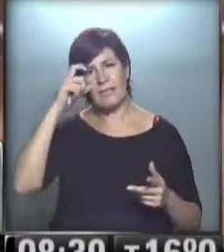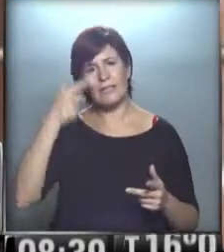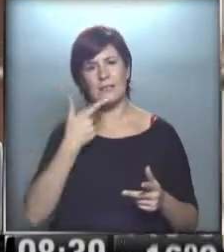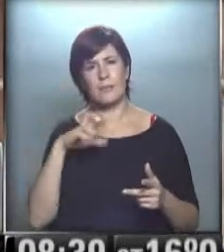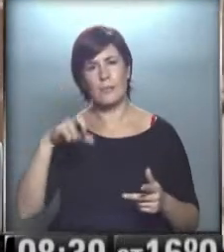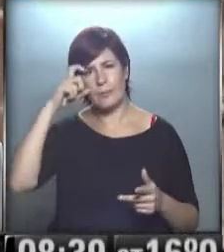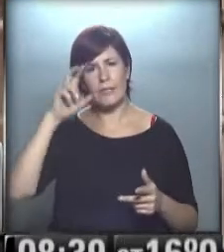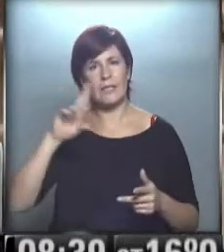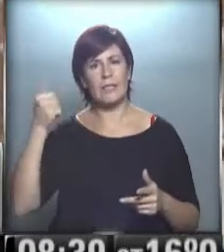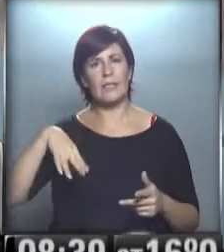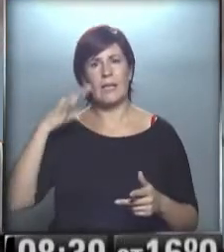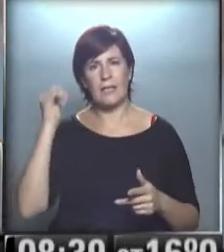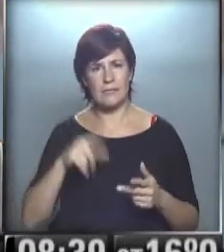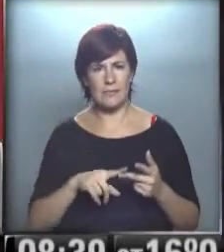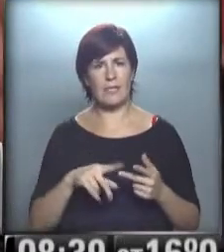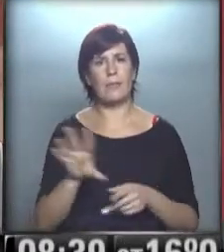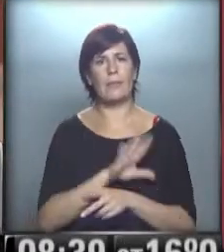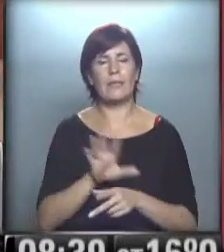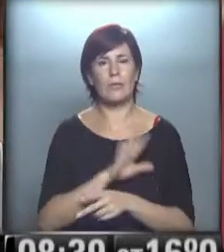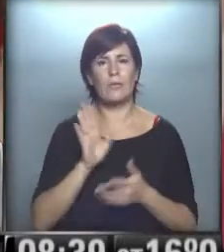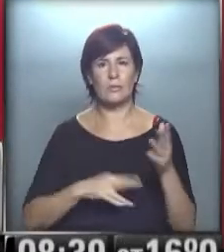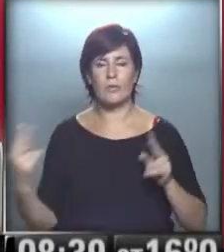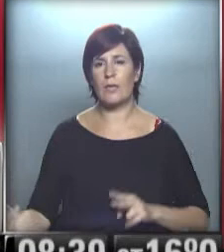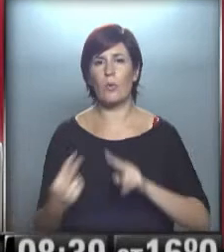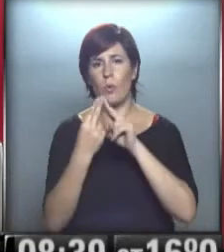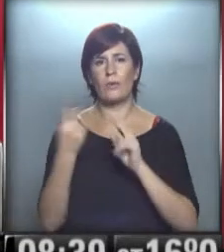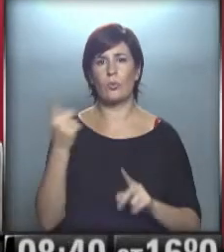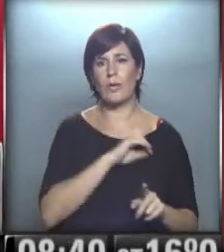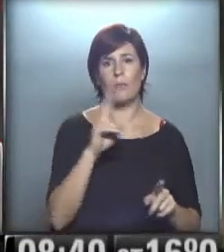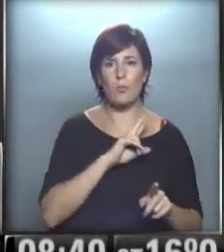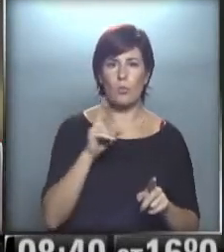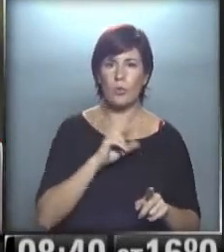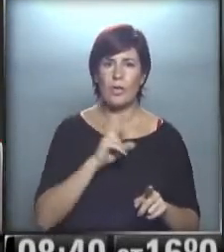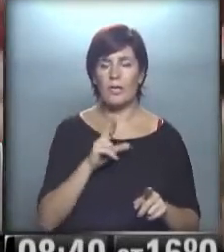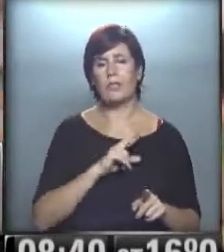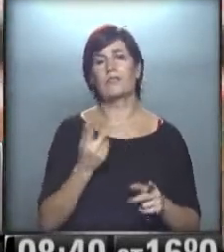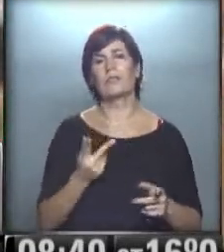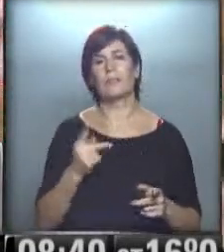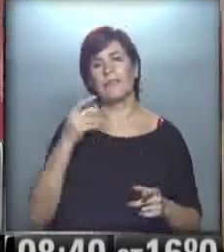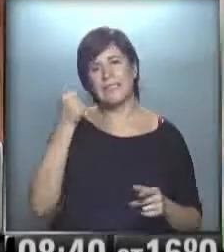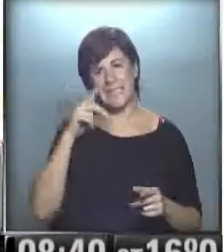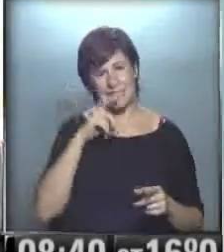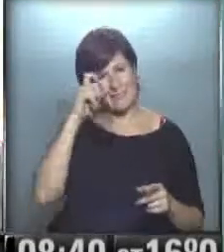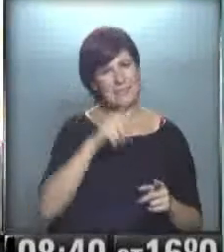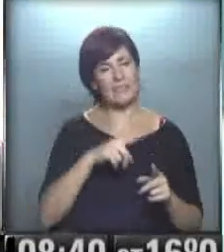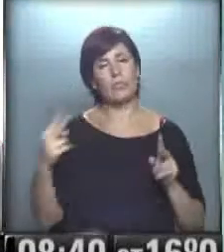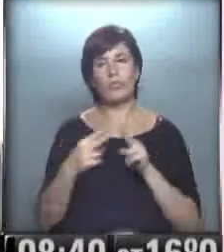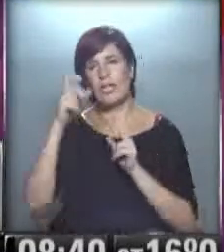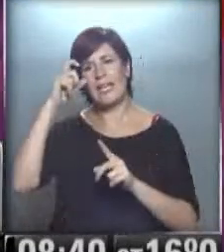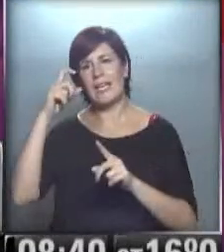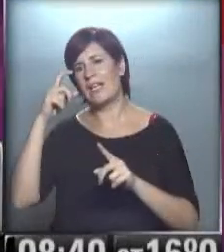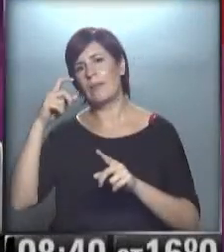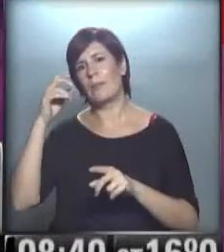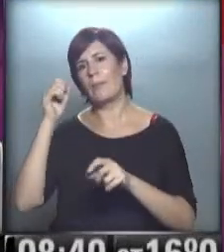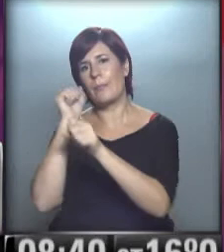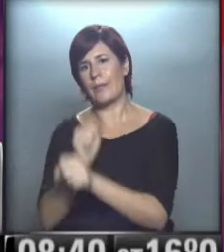Day. Esta es la película de Reitman sobre el encuentro de una mujer, que es esa maravillosa Kate Winslet, con un convicto, un hombre que está preso